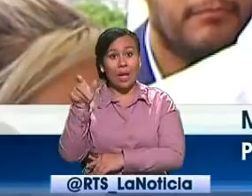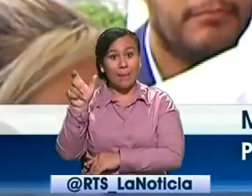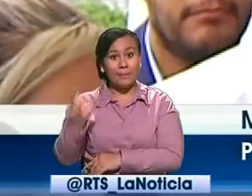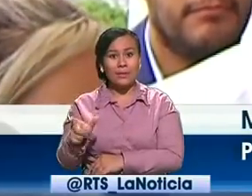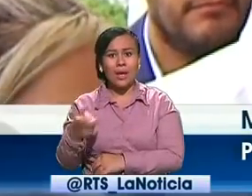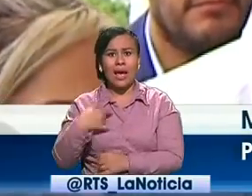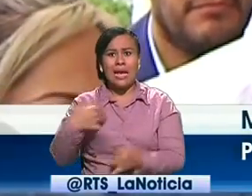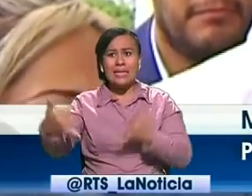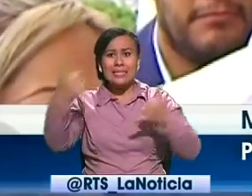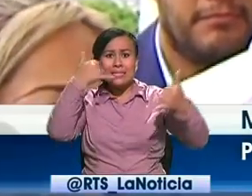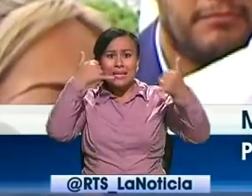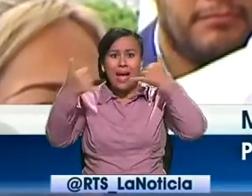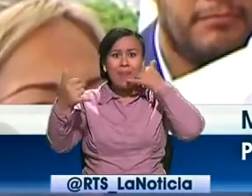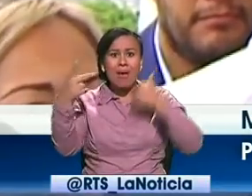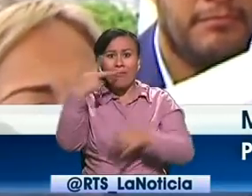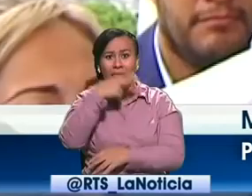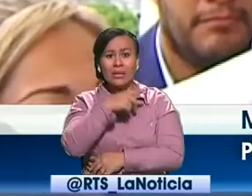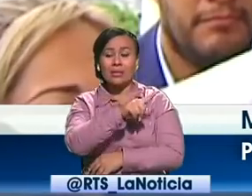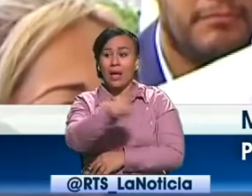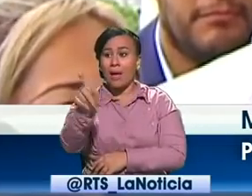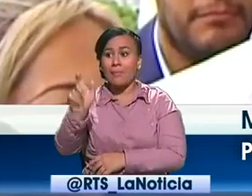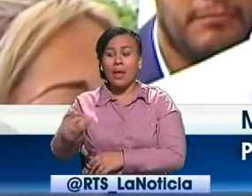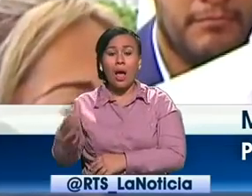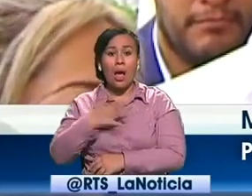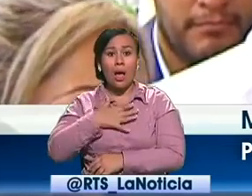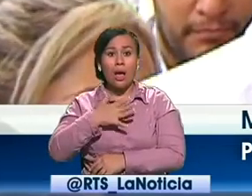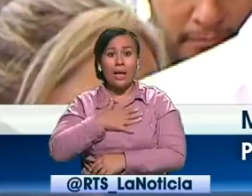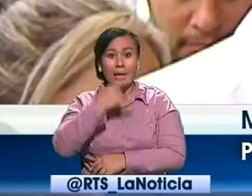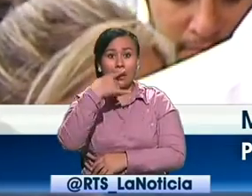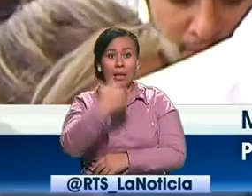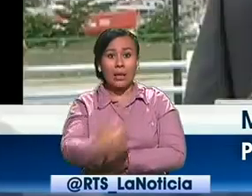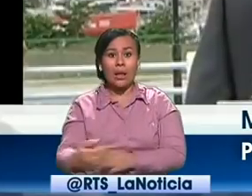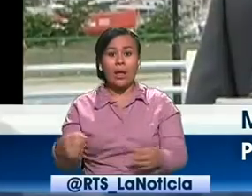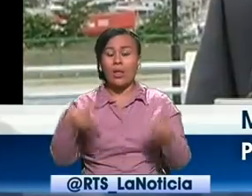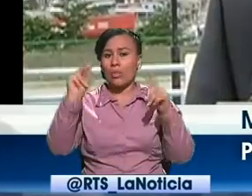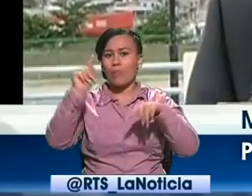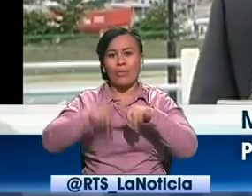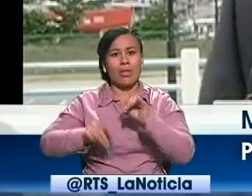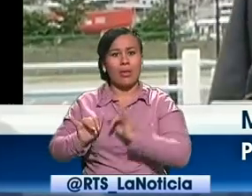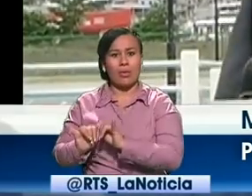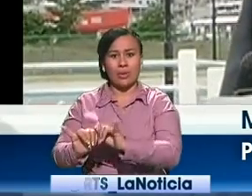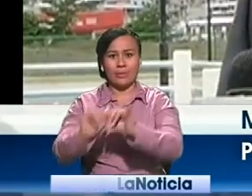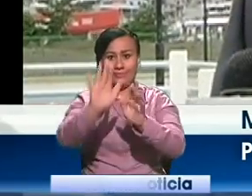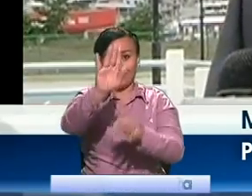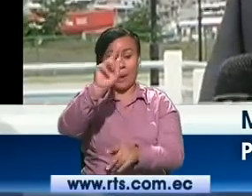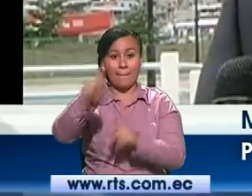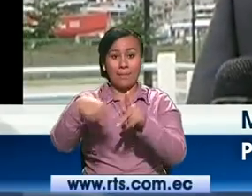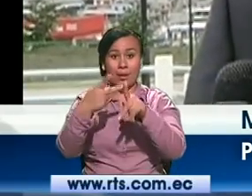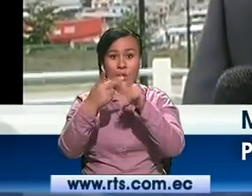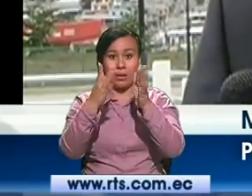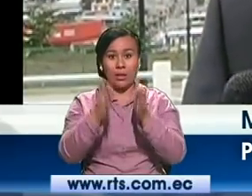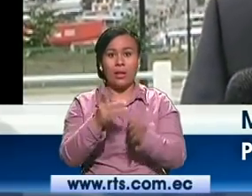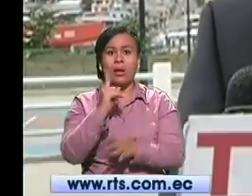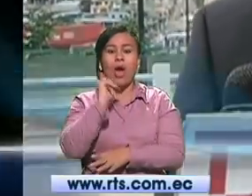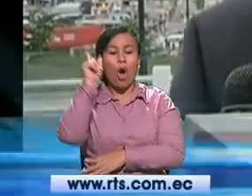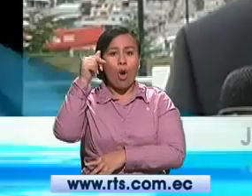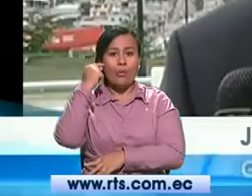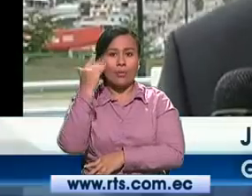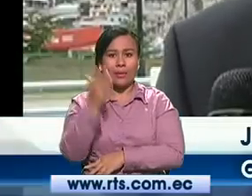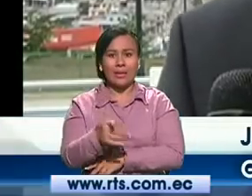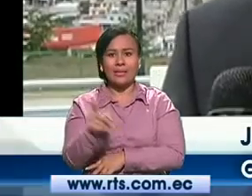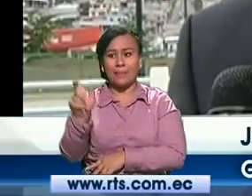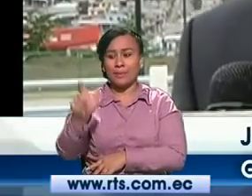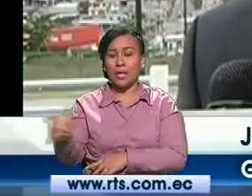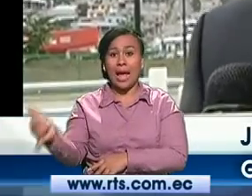alarmas sociales y de delitos que no deben ser permitidos en el sistema educativo. Hemos clarificado que van a ser tratadas como